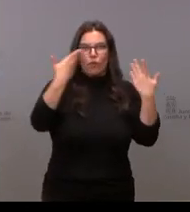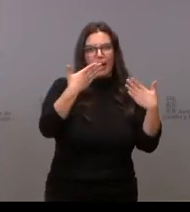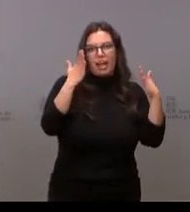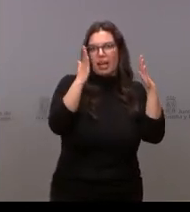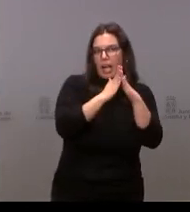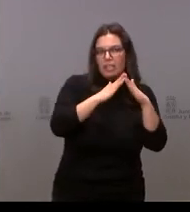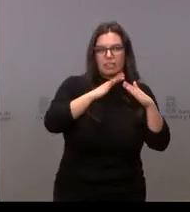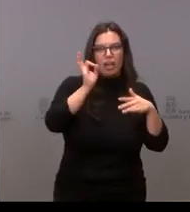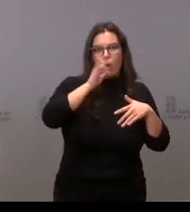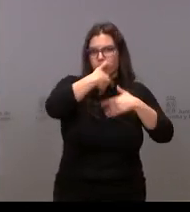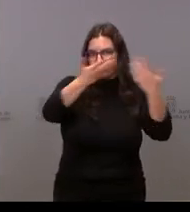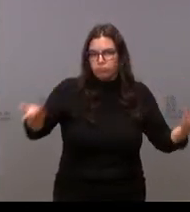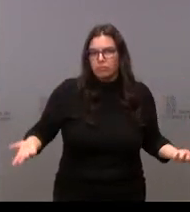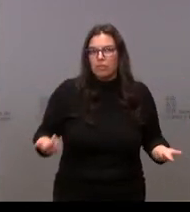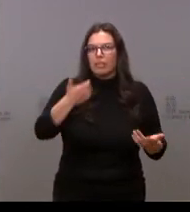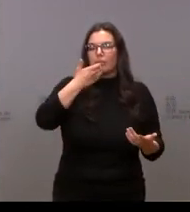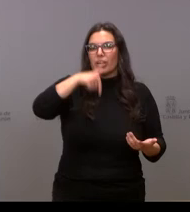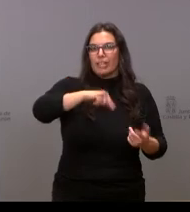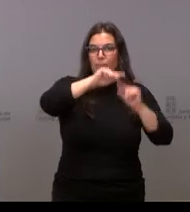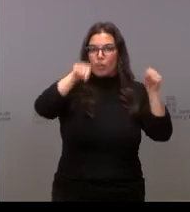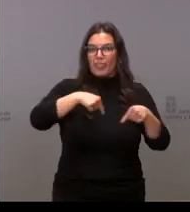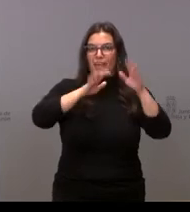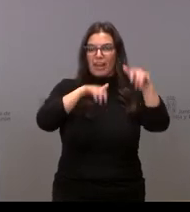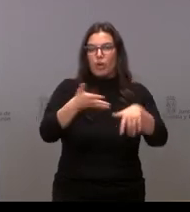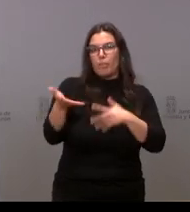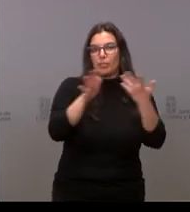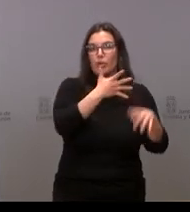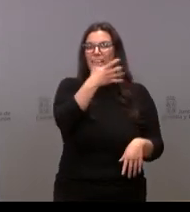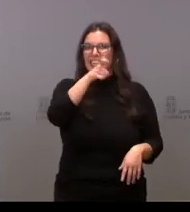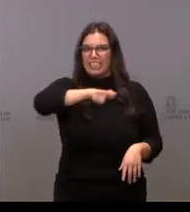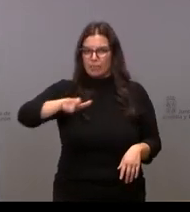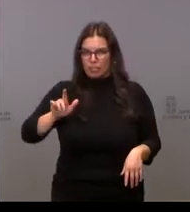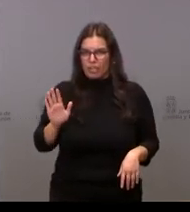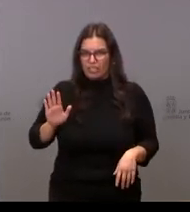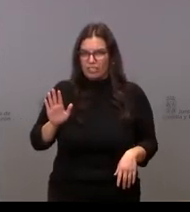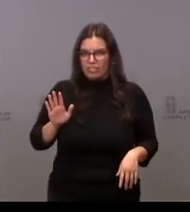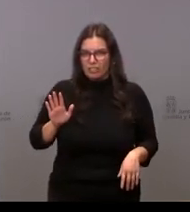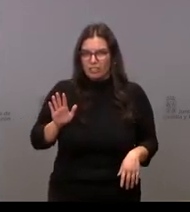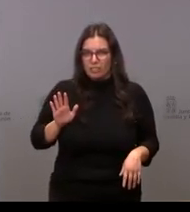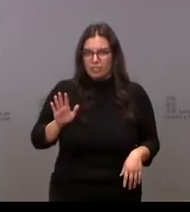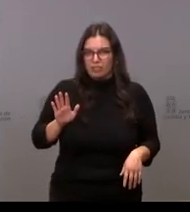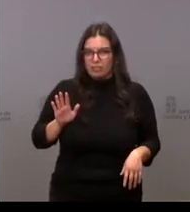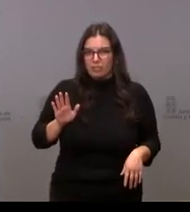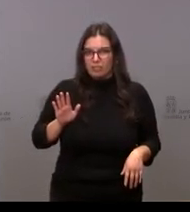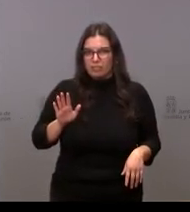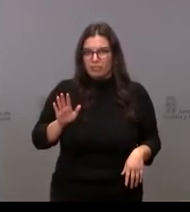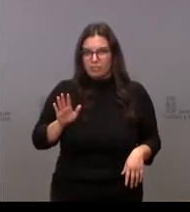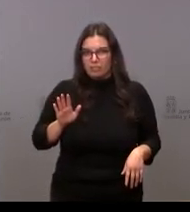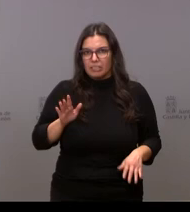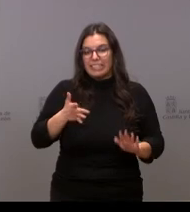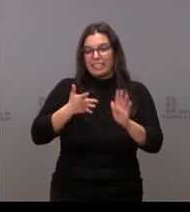la provincia de león' hecho una estimación con los datos de hoy actualizados está en torno a unas 500 personas que no son las